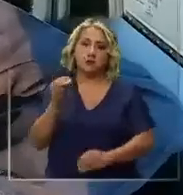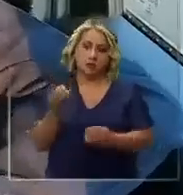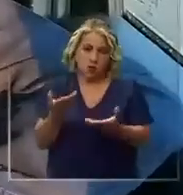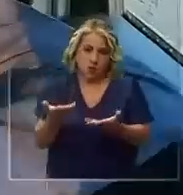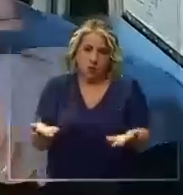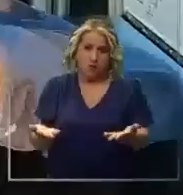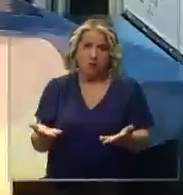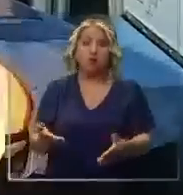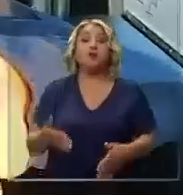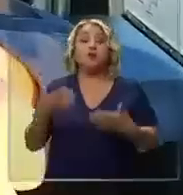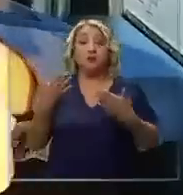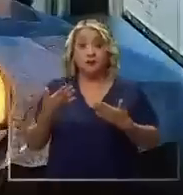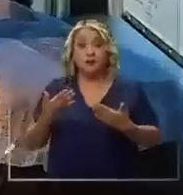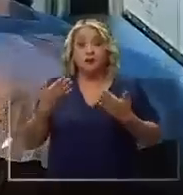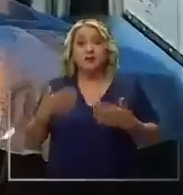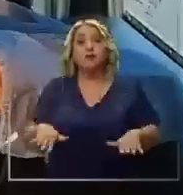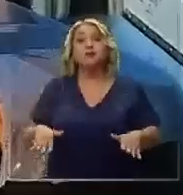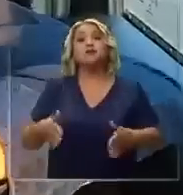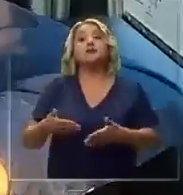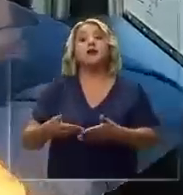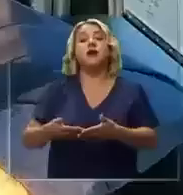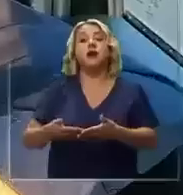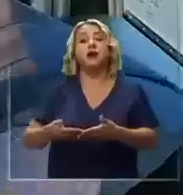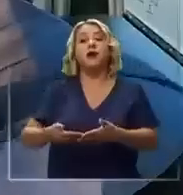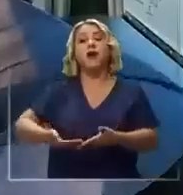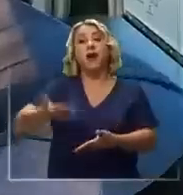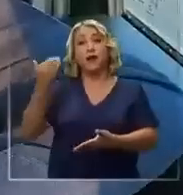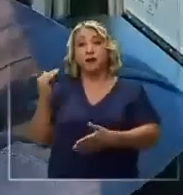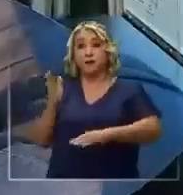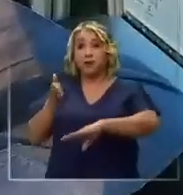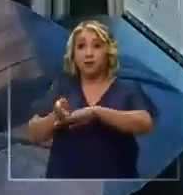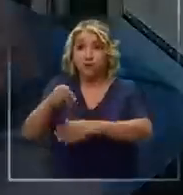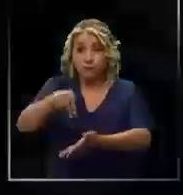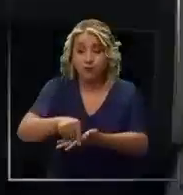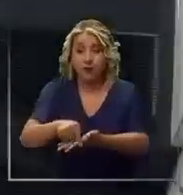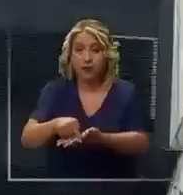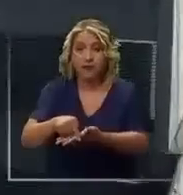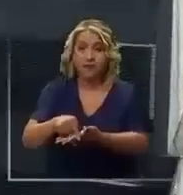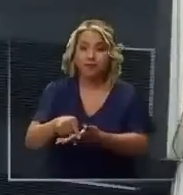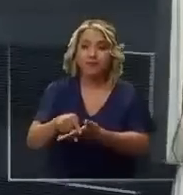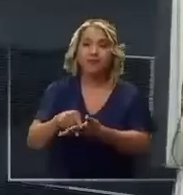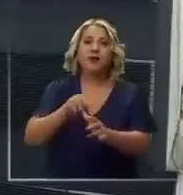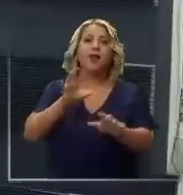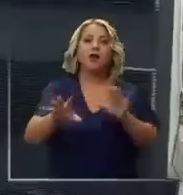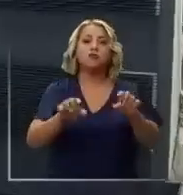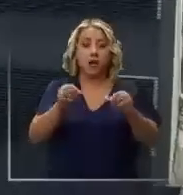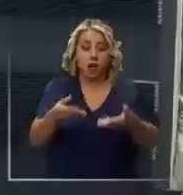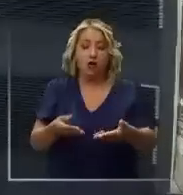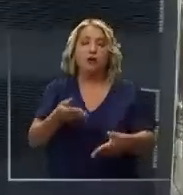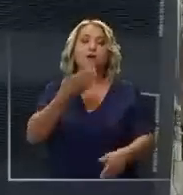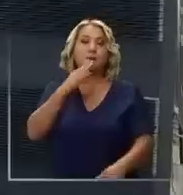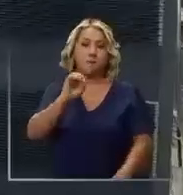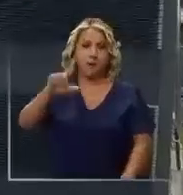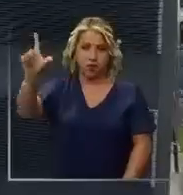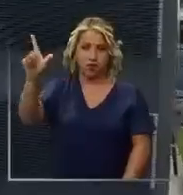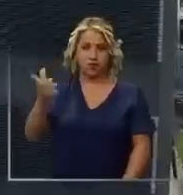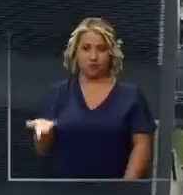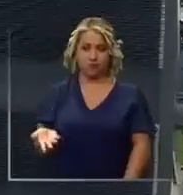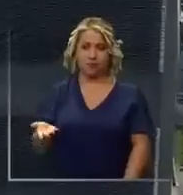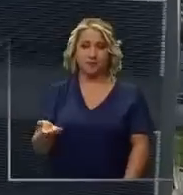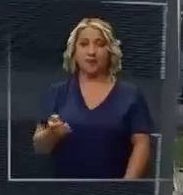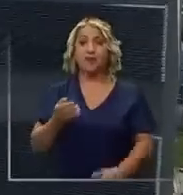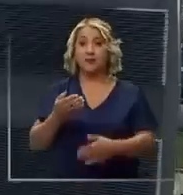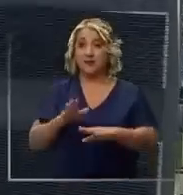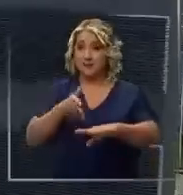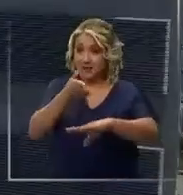que ya habiendo estado antes, tengo la sensación de que las cosas saldrían mucho mejor. Jorge, ya